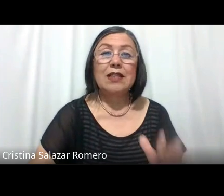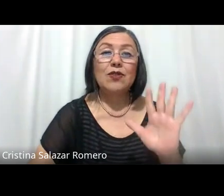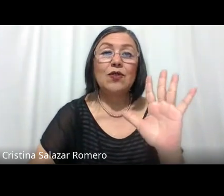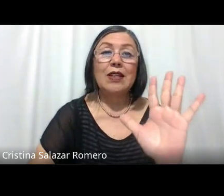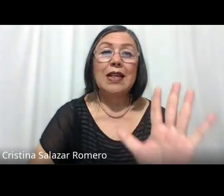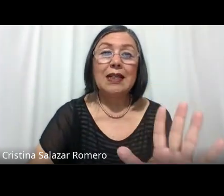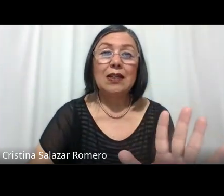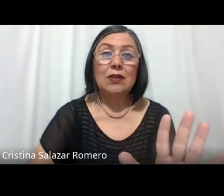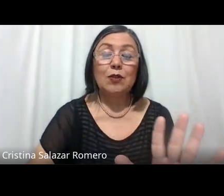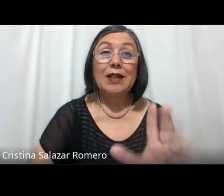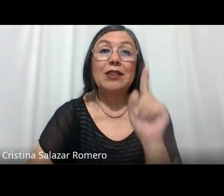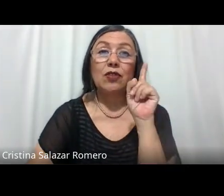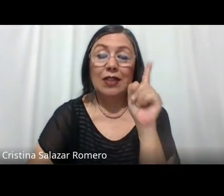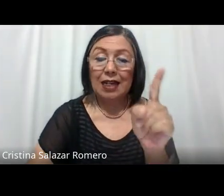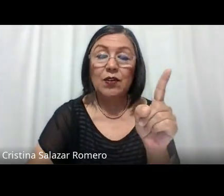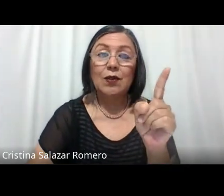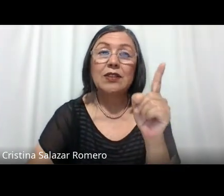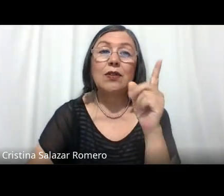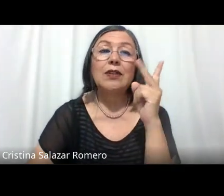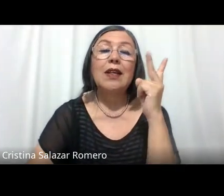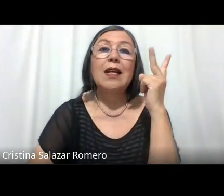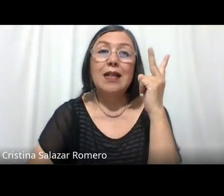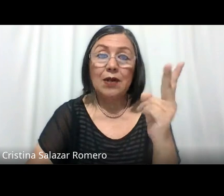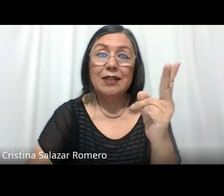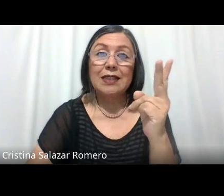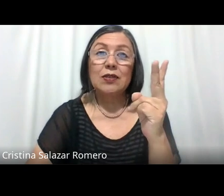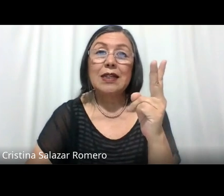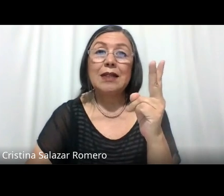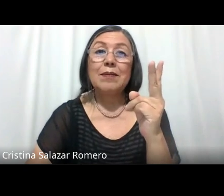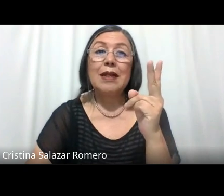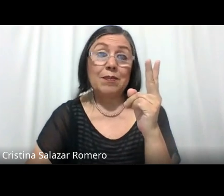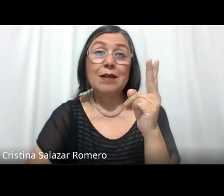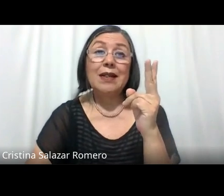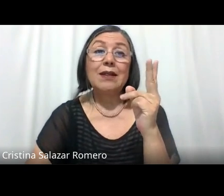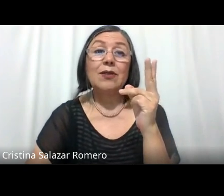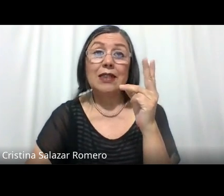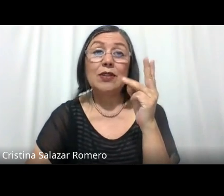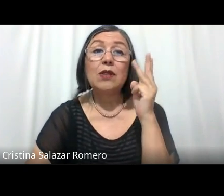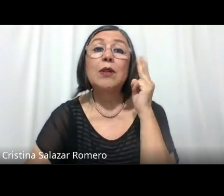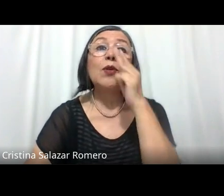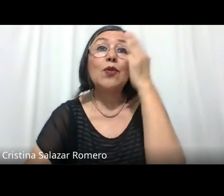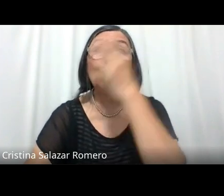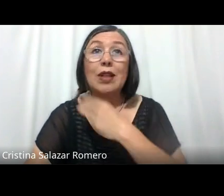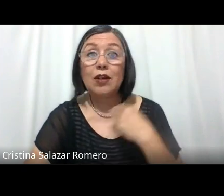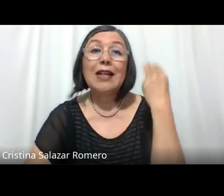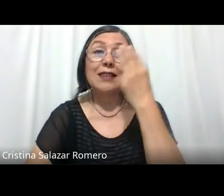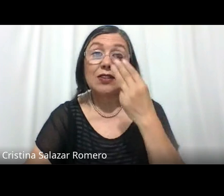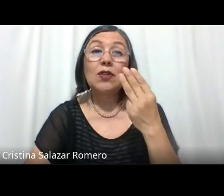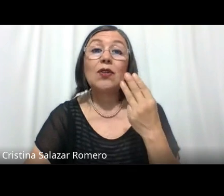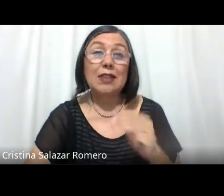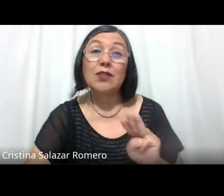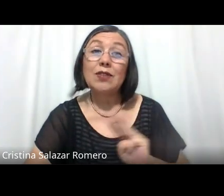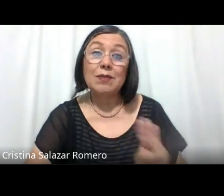Entonces, esos son los parámetros. La configuración, la orientación de la palma con relación al cuerpo, la